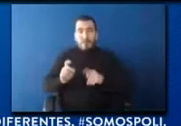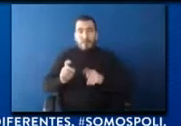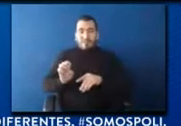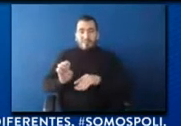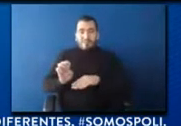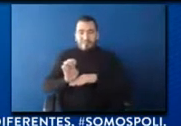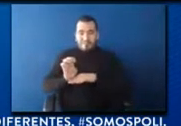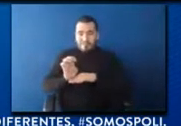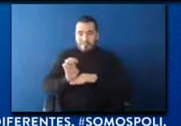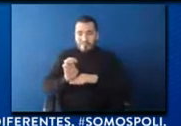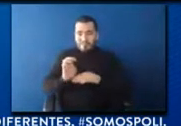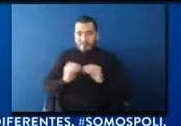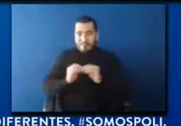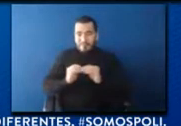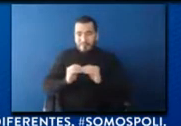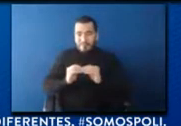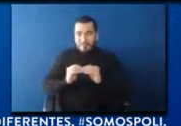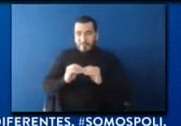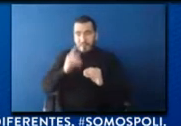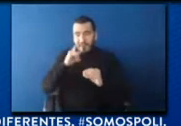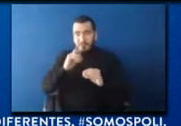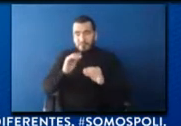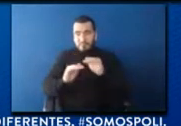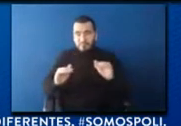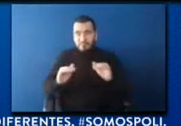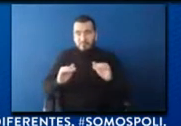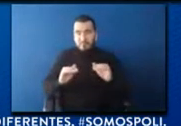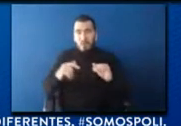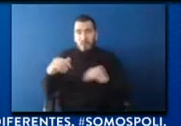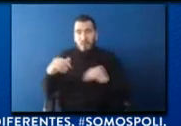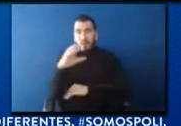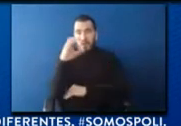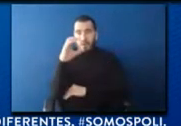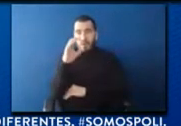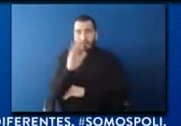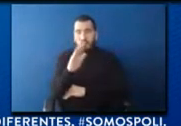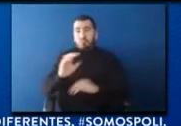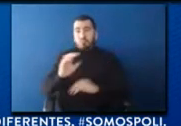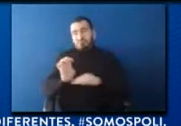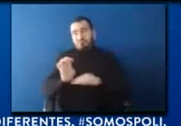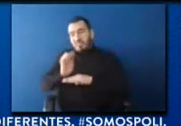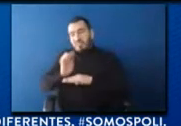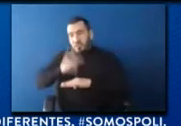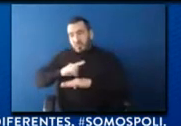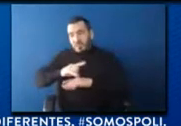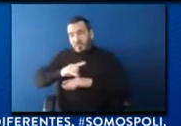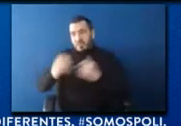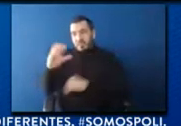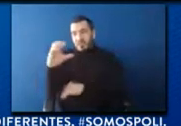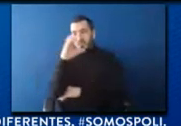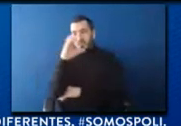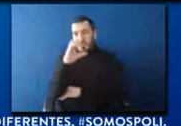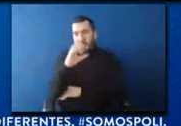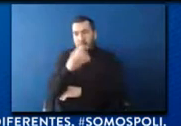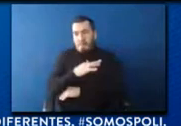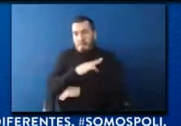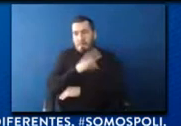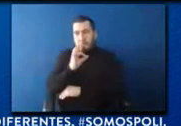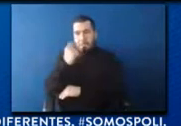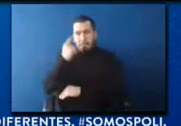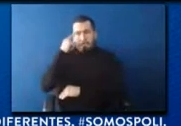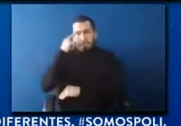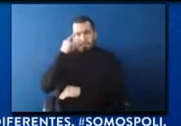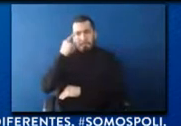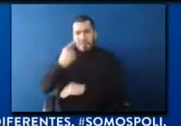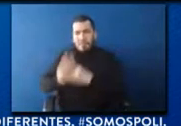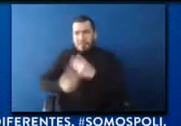últimos 2 o 3 años, el país y la superintendencia financiera nunca habían visto una demanda